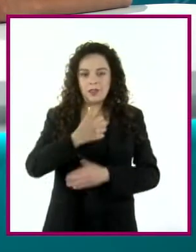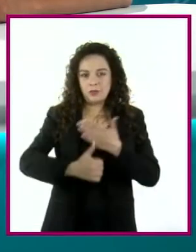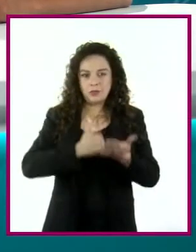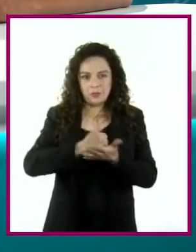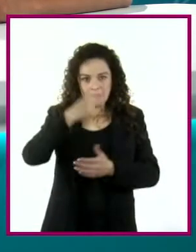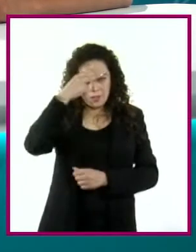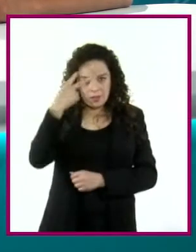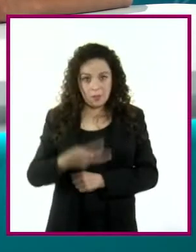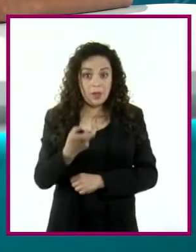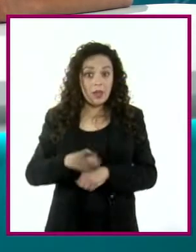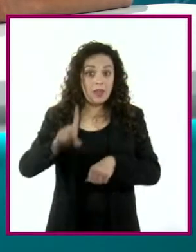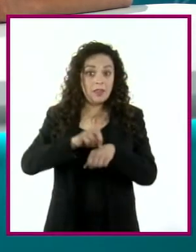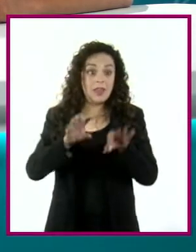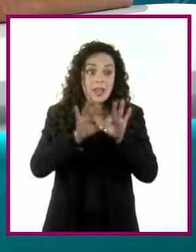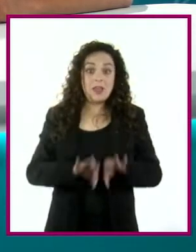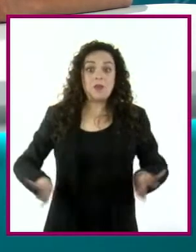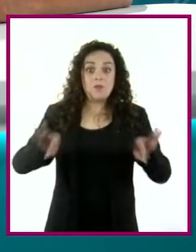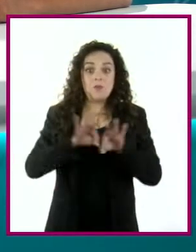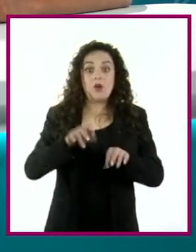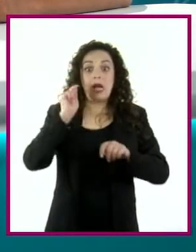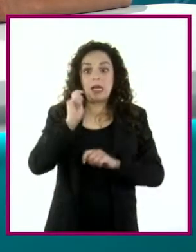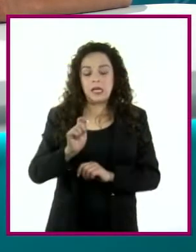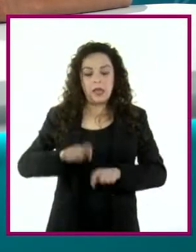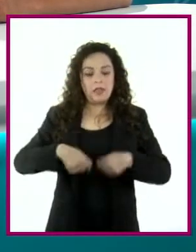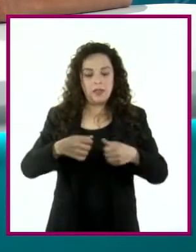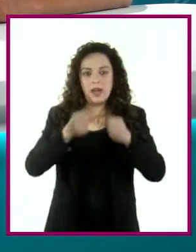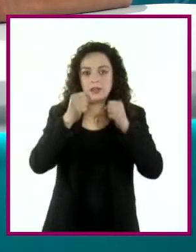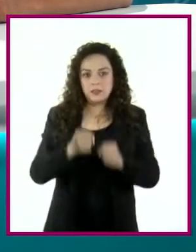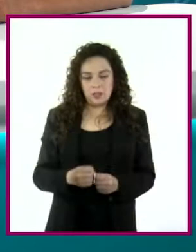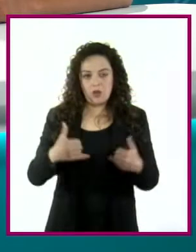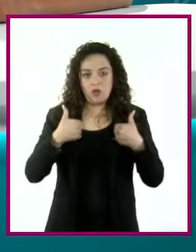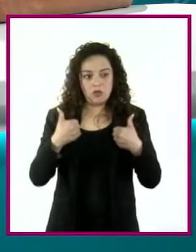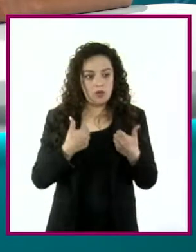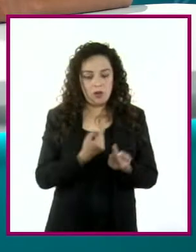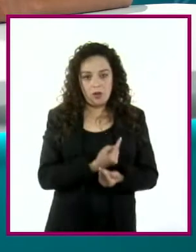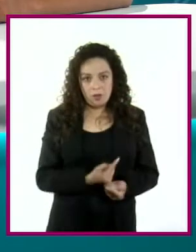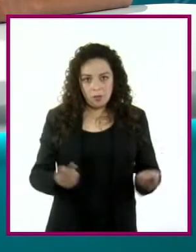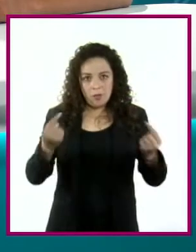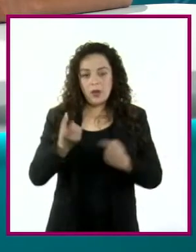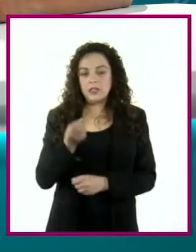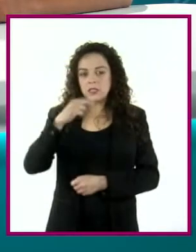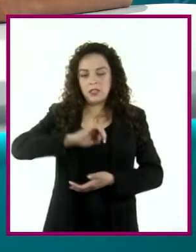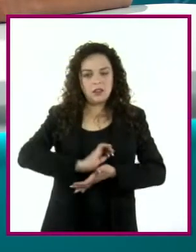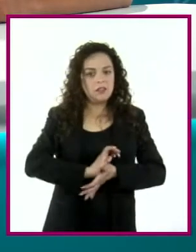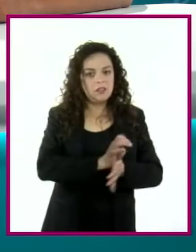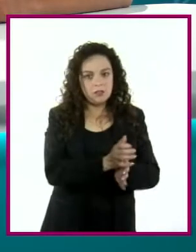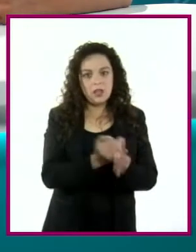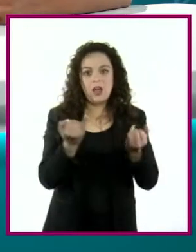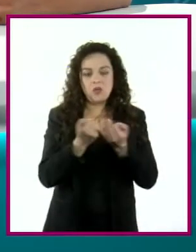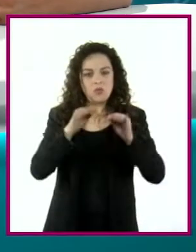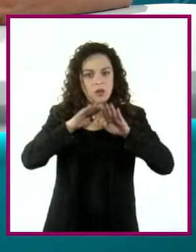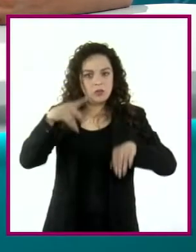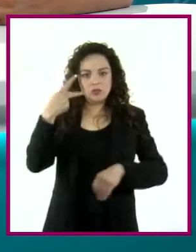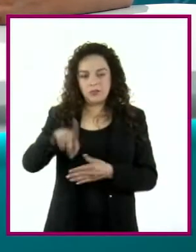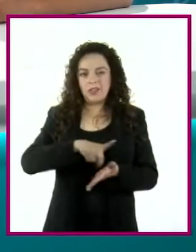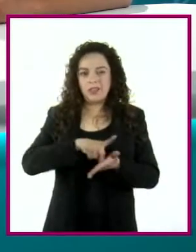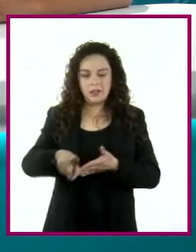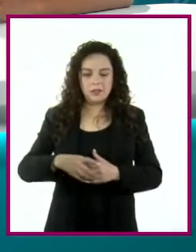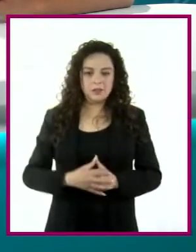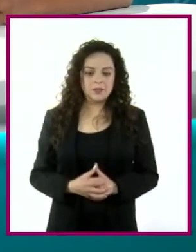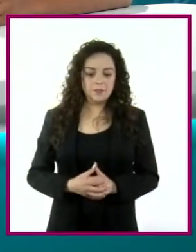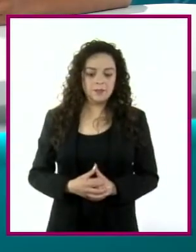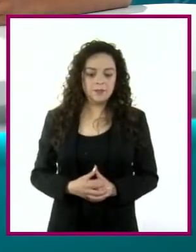se dio un gran paso para garantizar que las infancias y juventudes trans vivan sin discriminación y con igualdad de derechos. Así es,